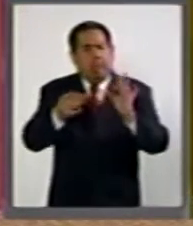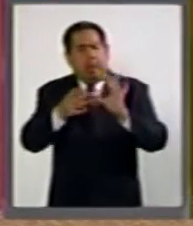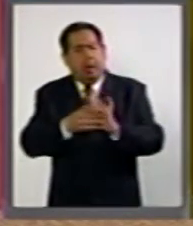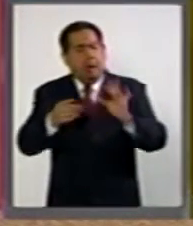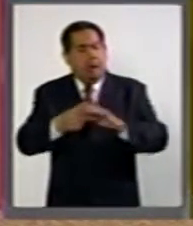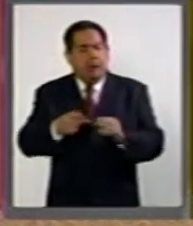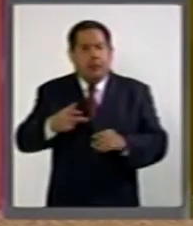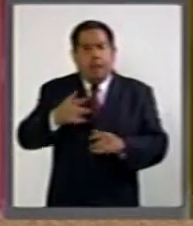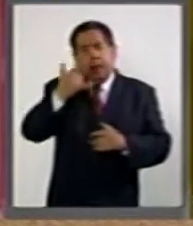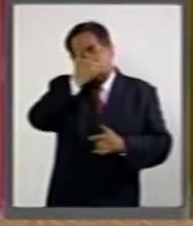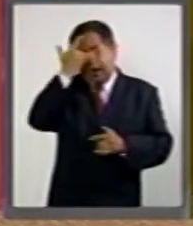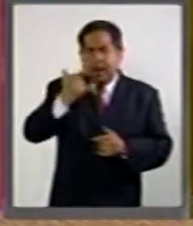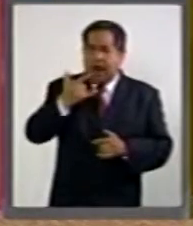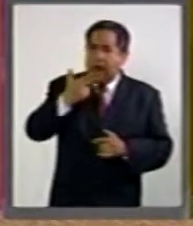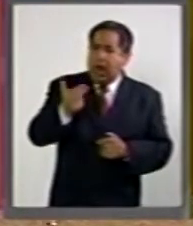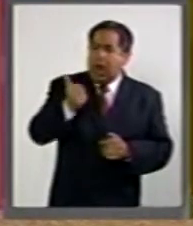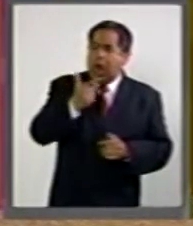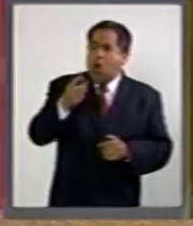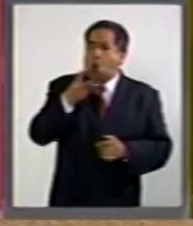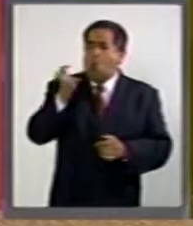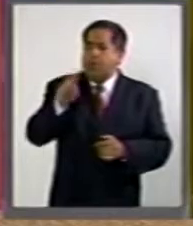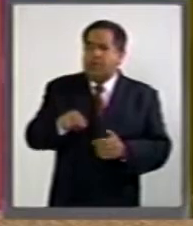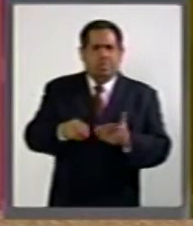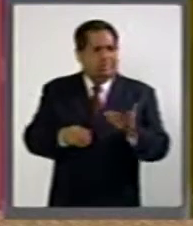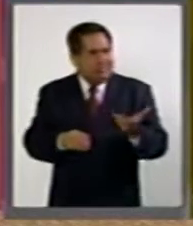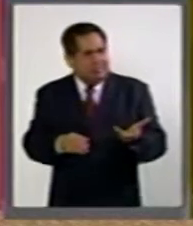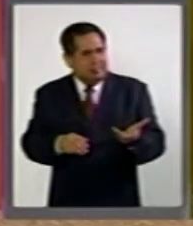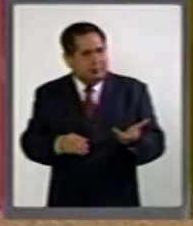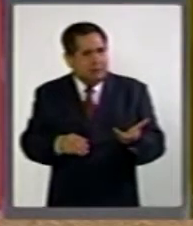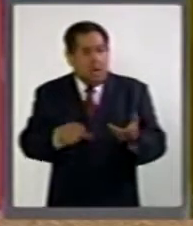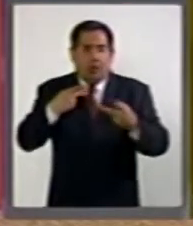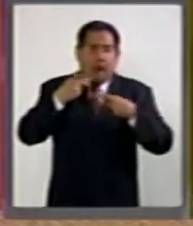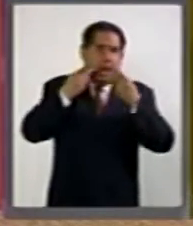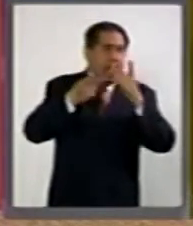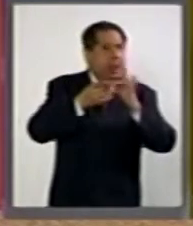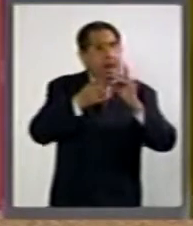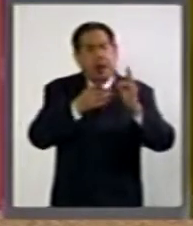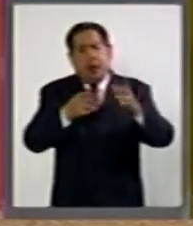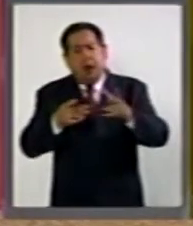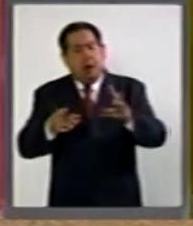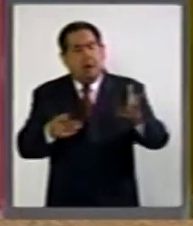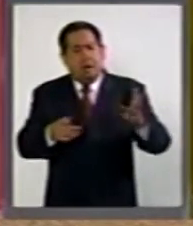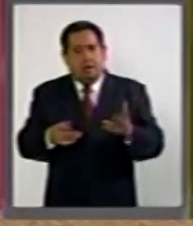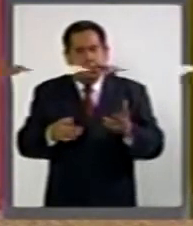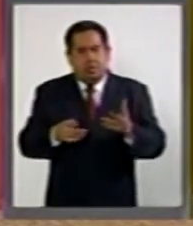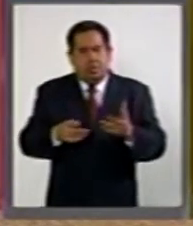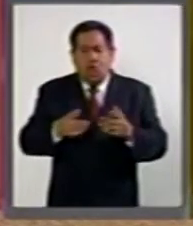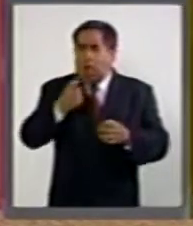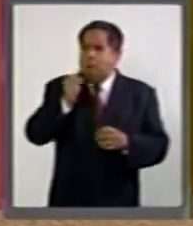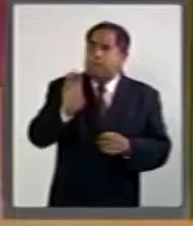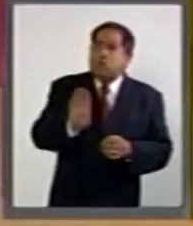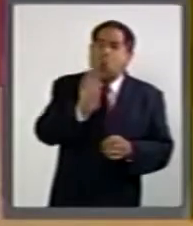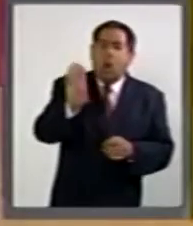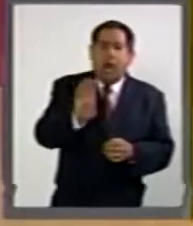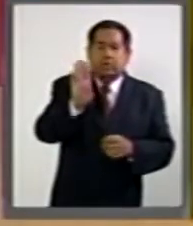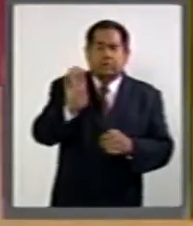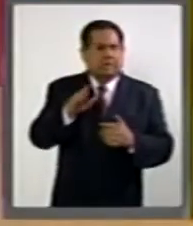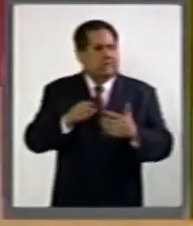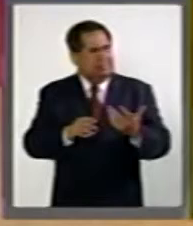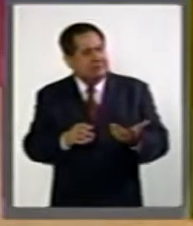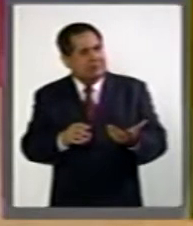del Halloween, todo mundo habla de las brujas,